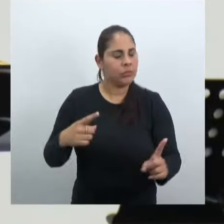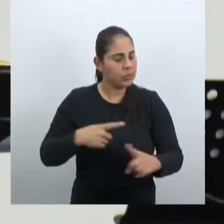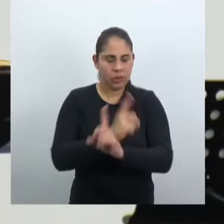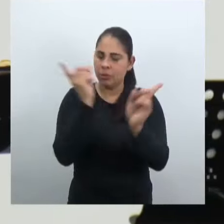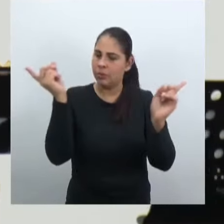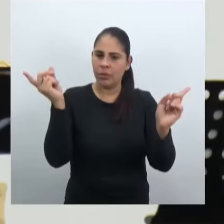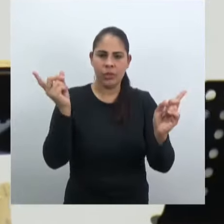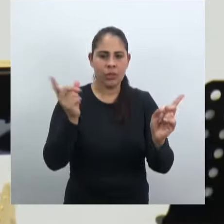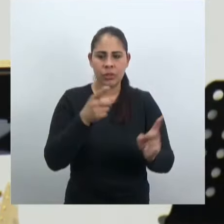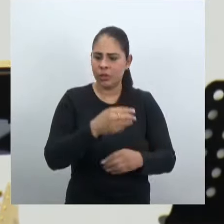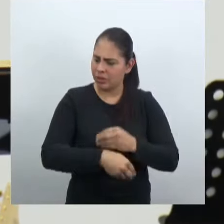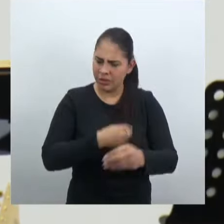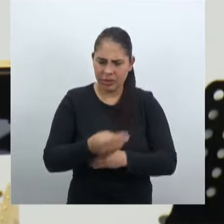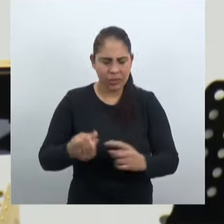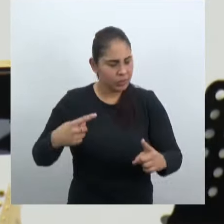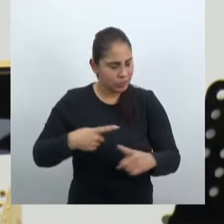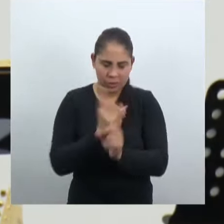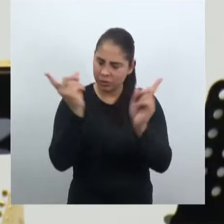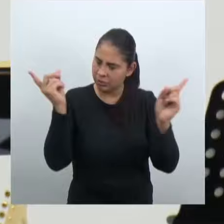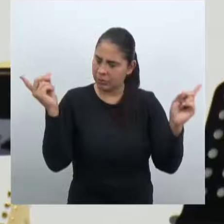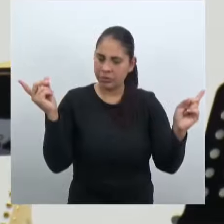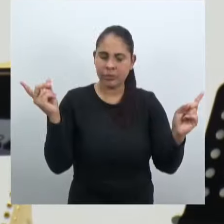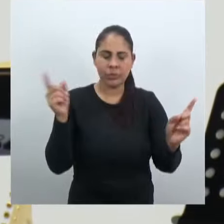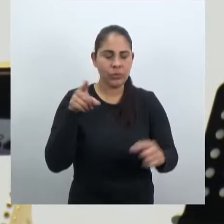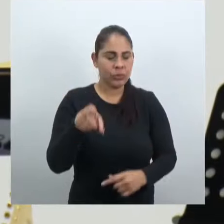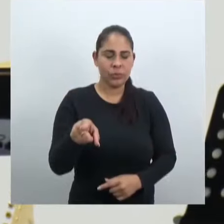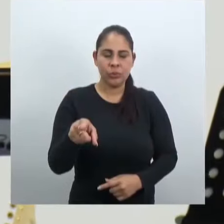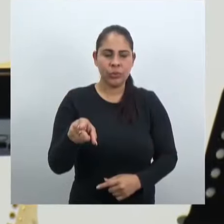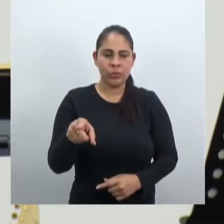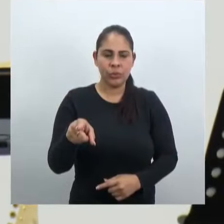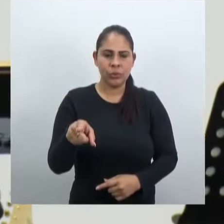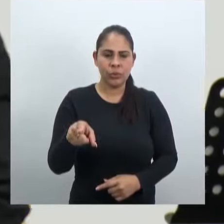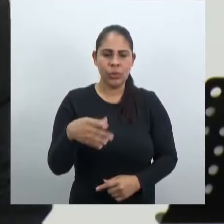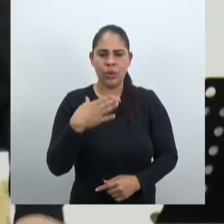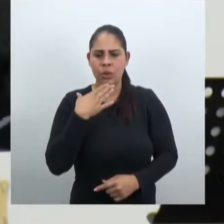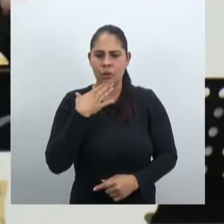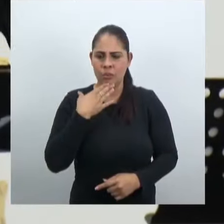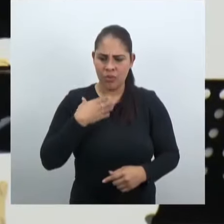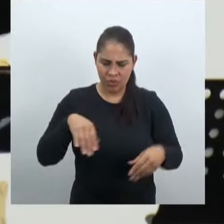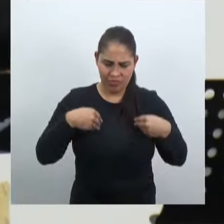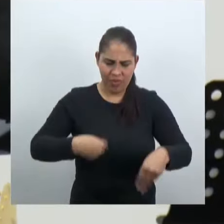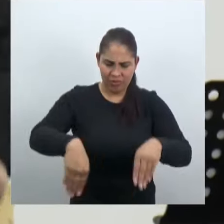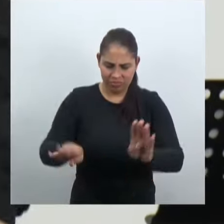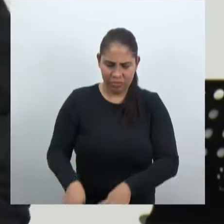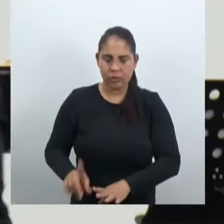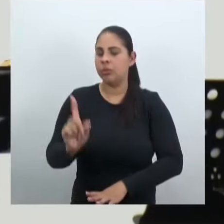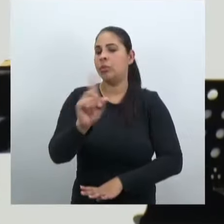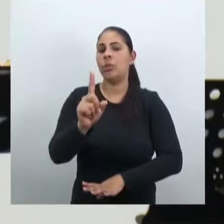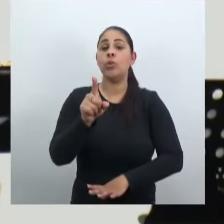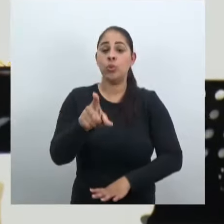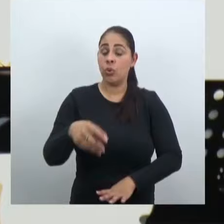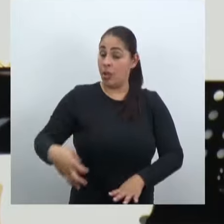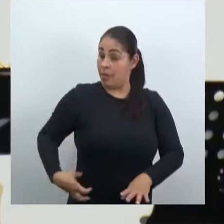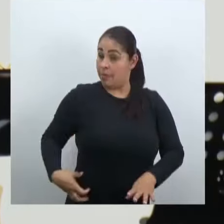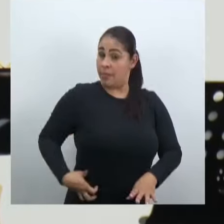lo que te han hecho. Tú no eres un trapo. Tú eres una princesa